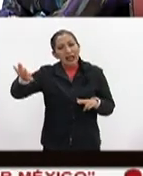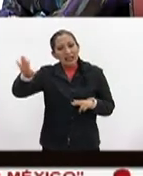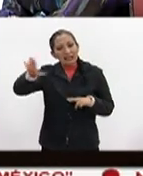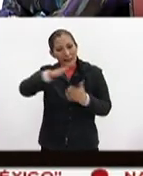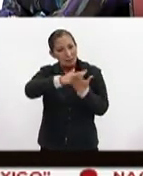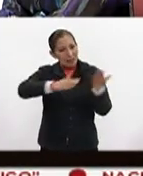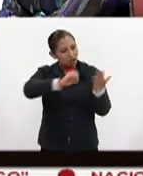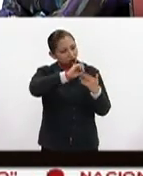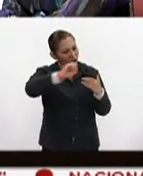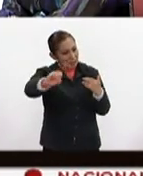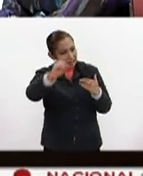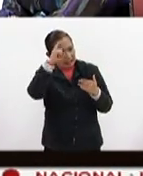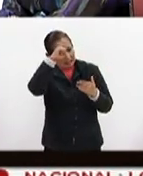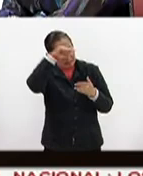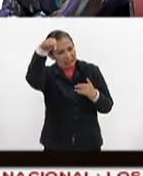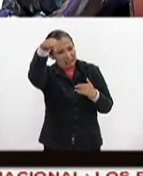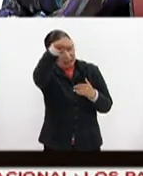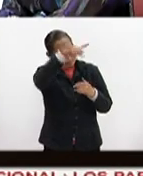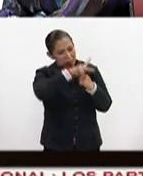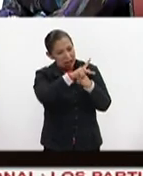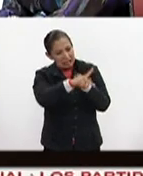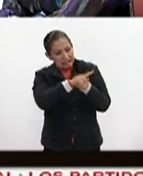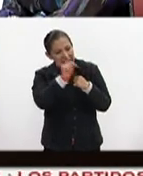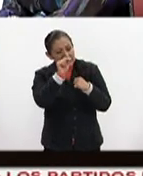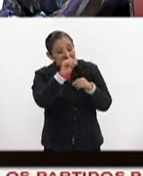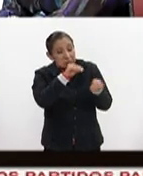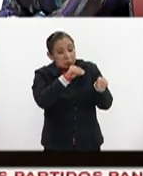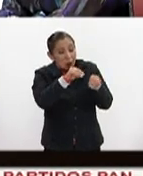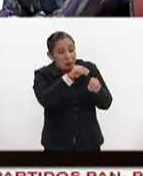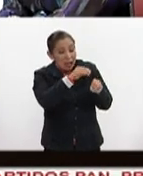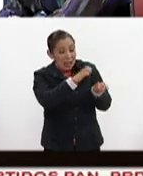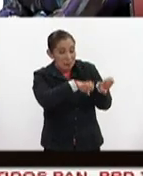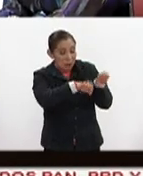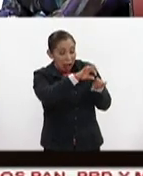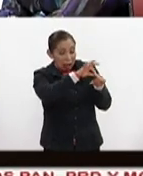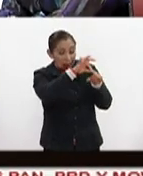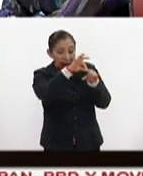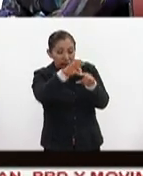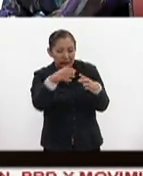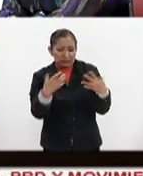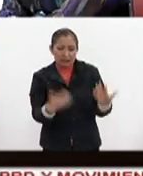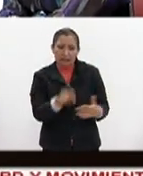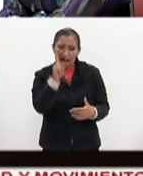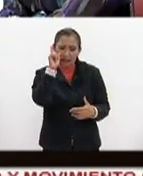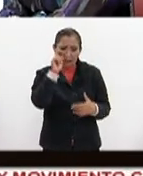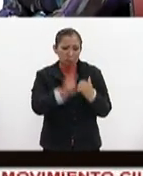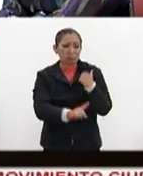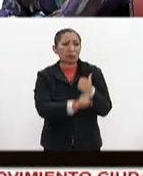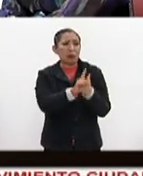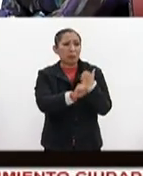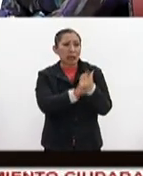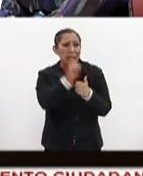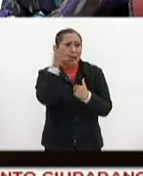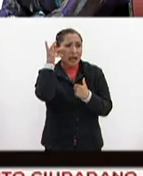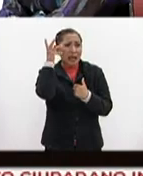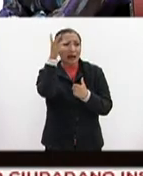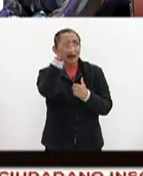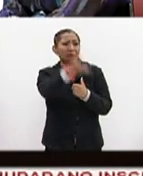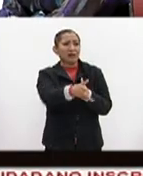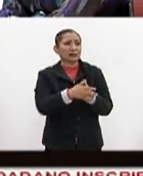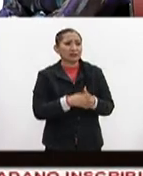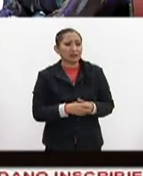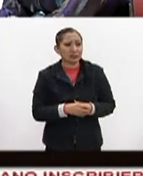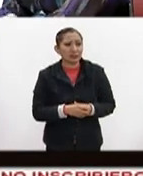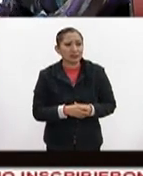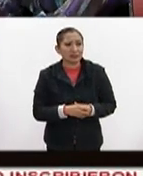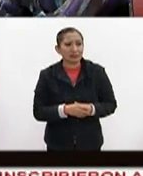Medio Oriente son tan complejas que el mover la embajada físicamente traería, consecuencias aún más violentas. De hecho,